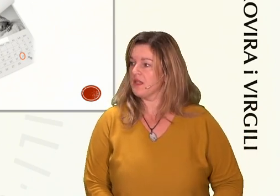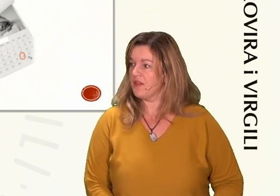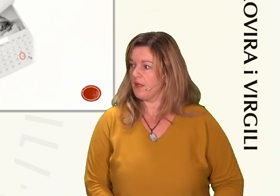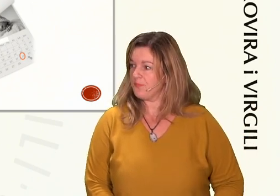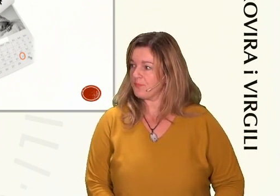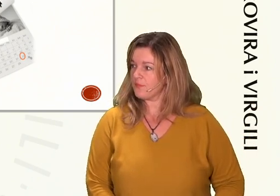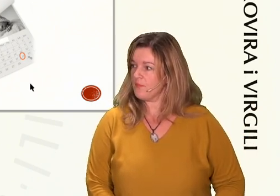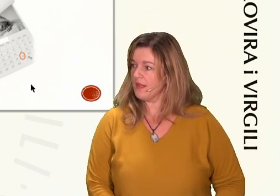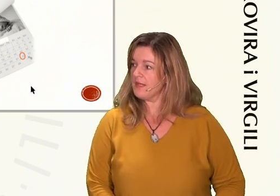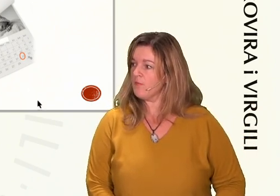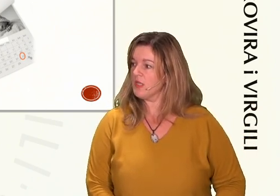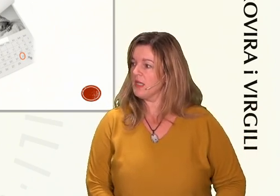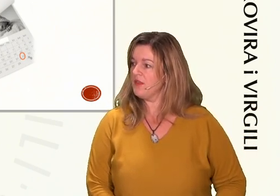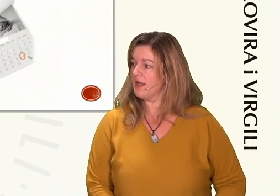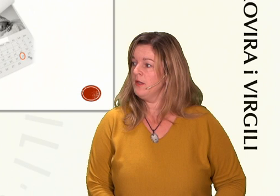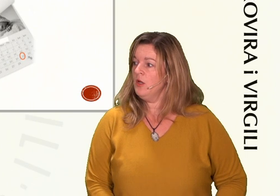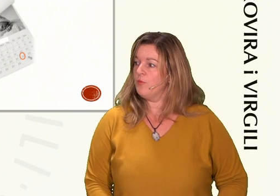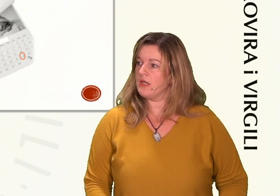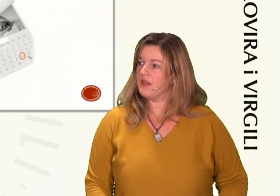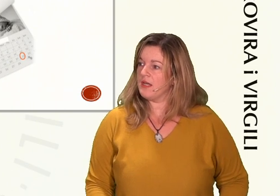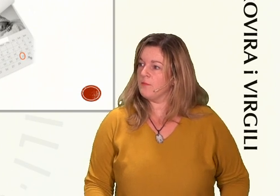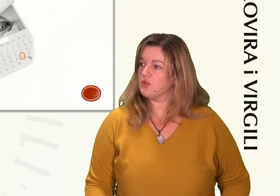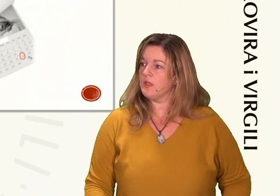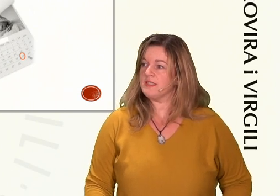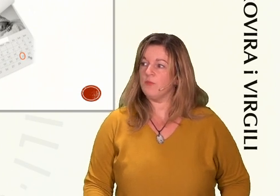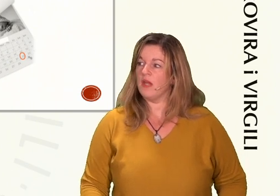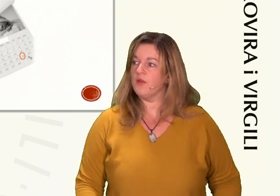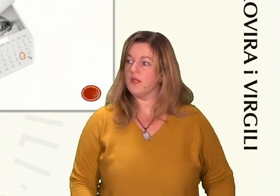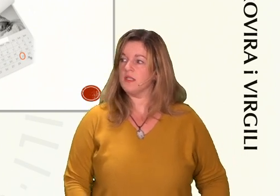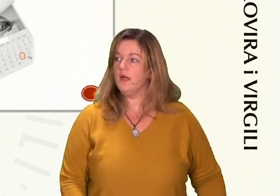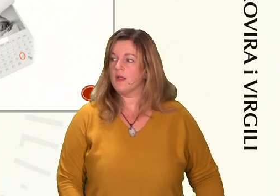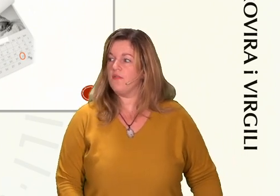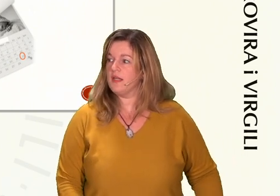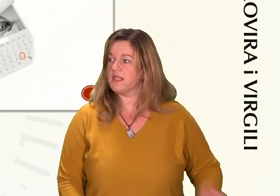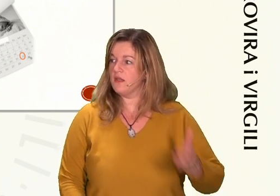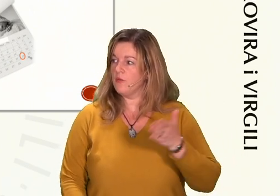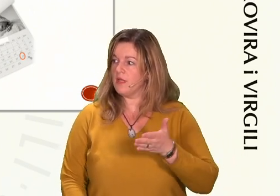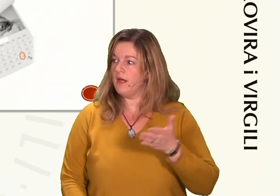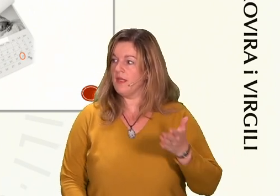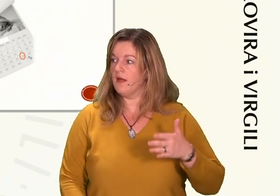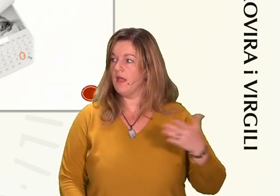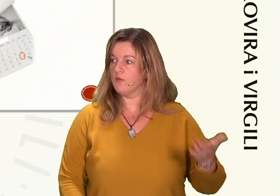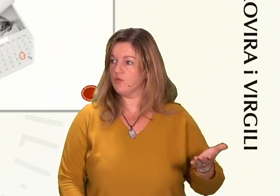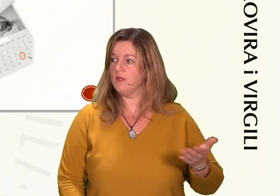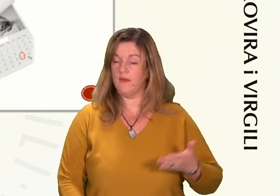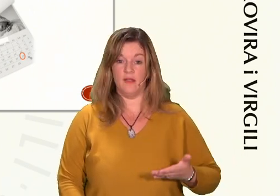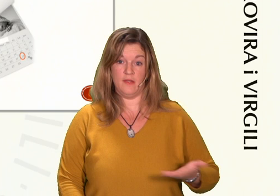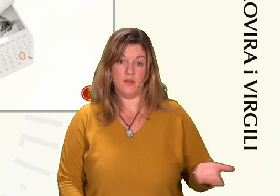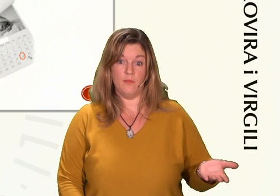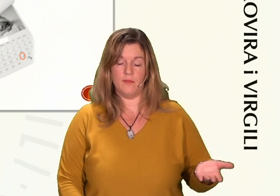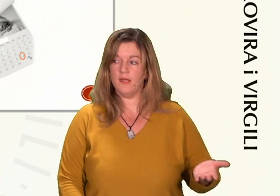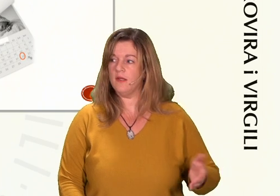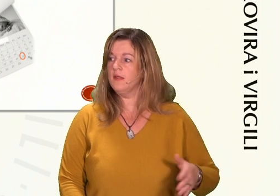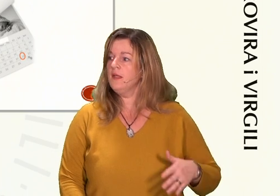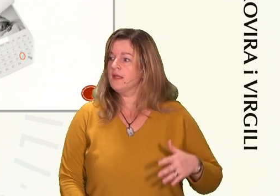taller presencial. ¿Qué vamos a realizar? Pues realizaremos simulaciones referidas a atención primaria en la consulta de